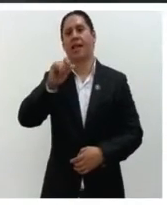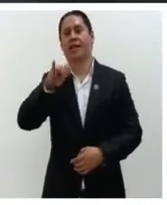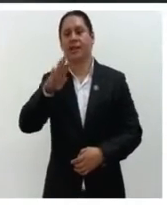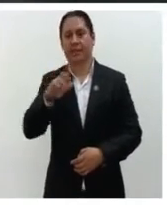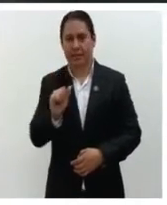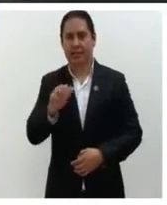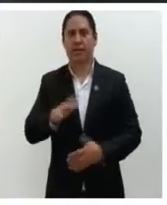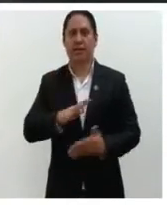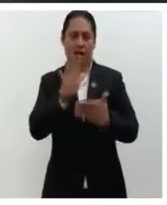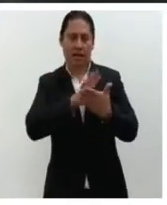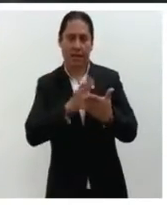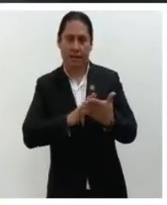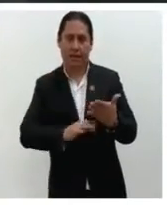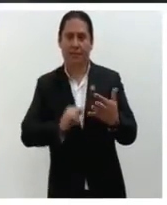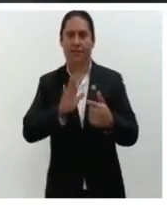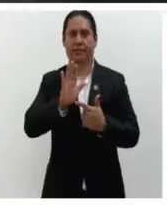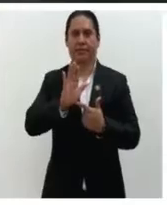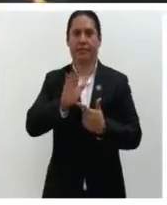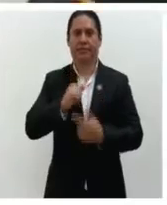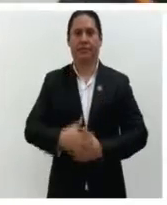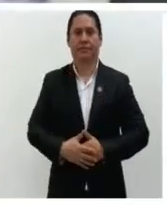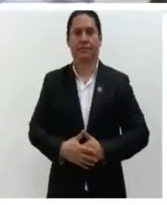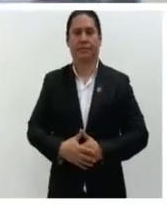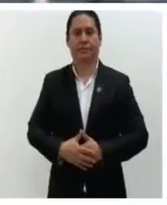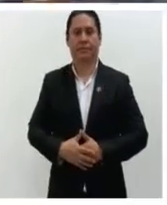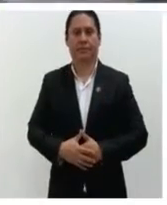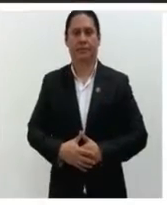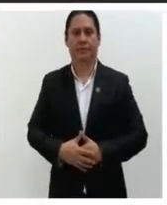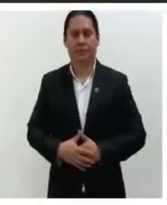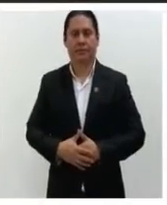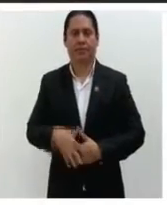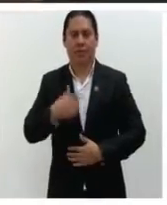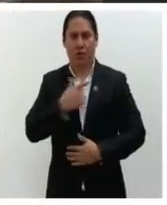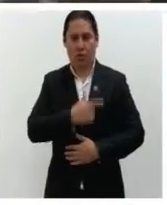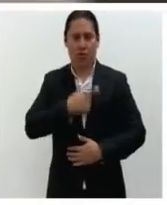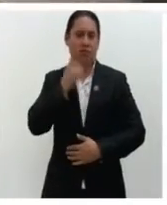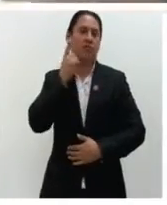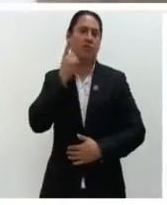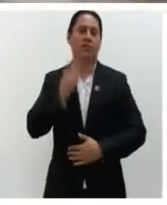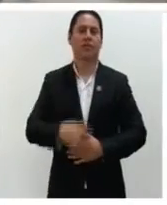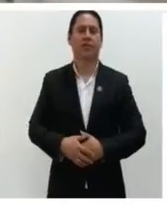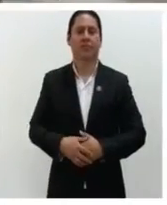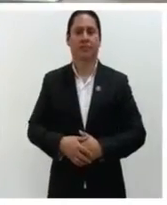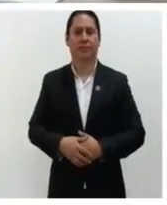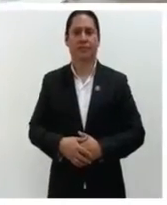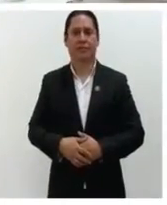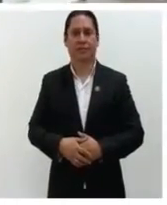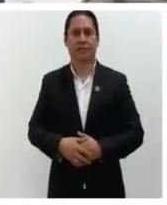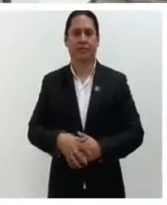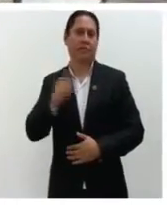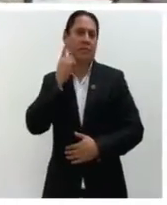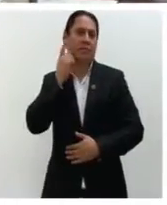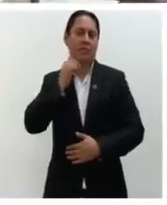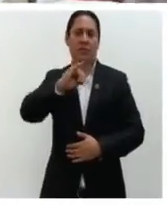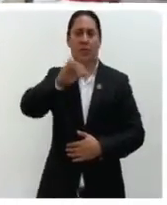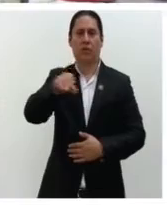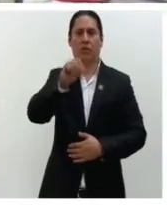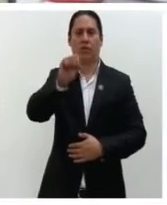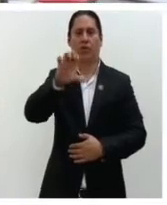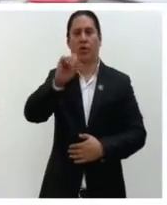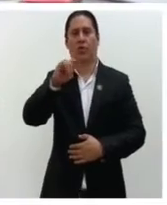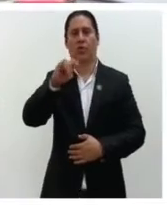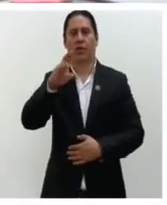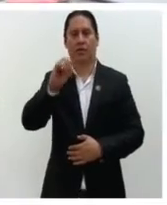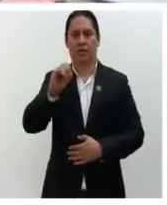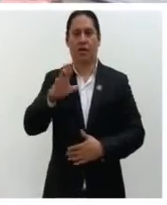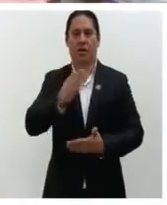Álvarez de lectura al documento de cuenta. Con gusto, diputado presidente. Diputado José Octavio García Macías,